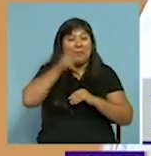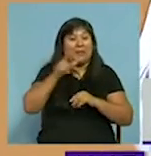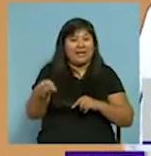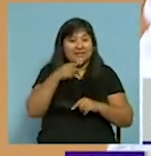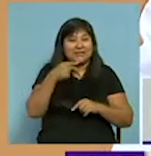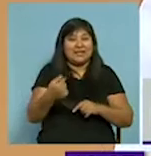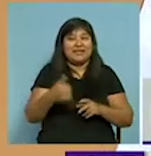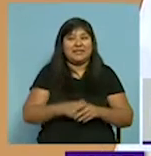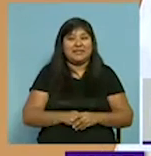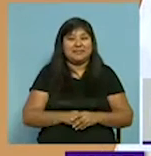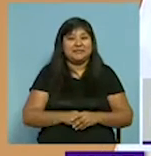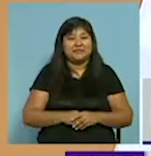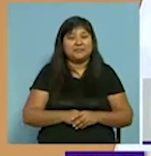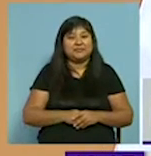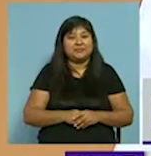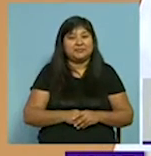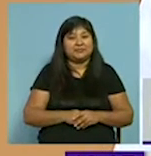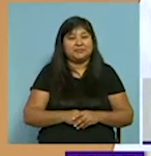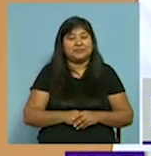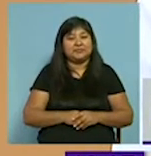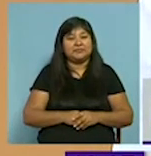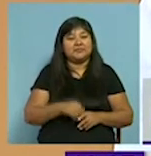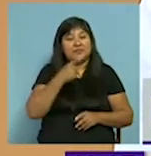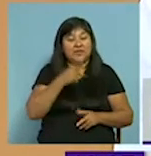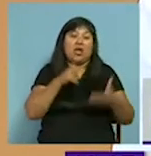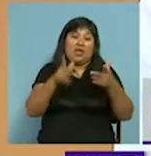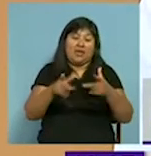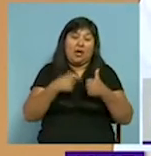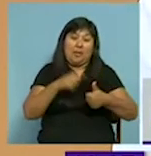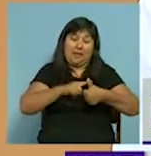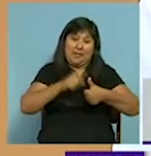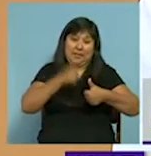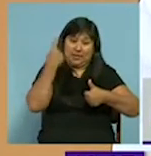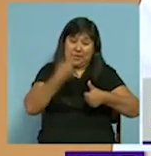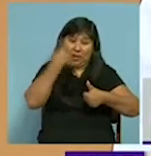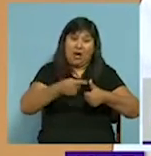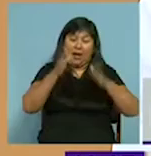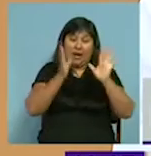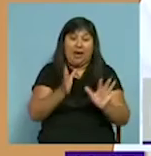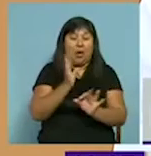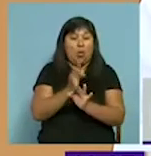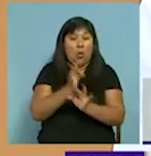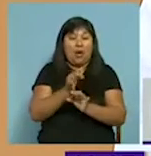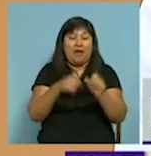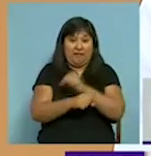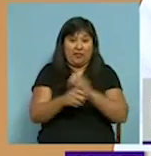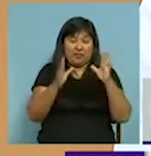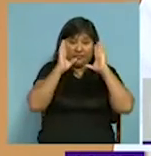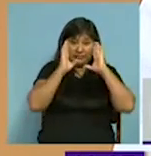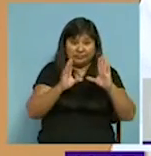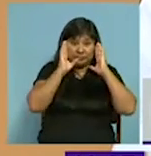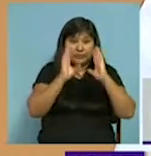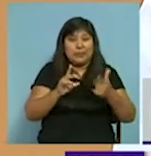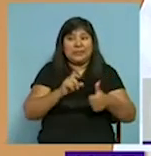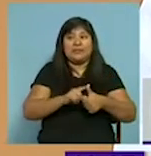acá arriba pero lo digo en todos lados me plana es la escuela de fútbol siempre lo ha sido en mi